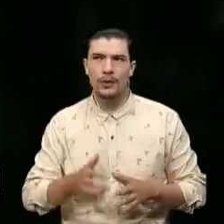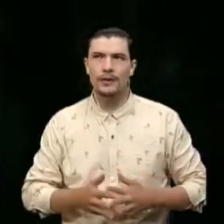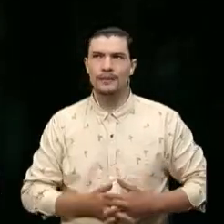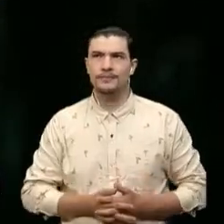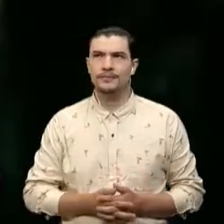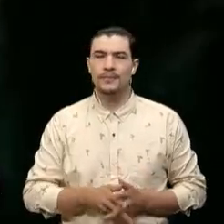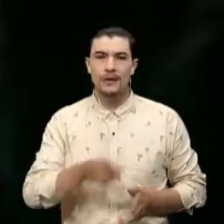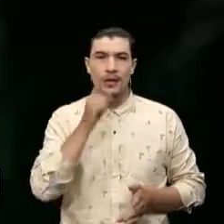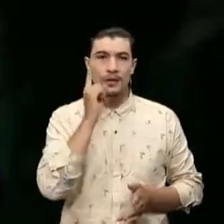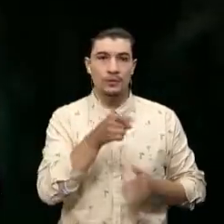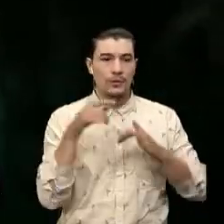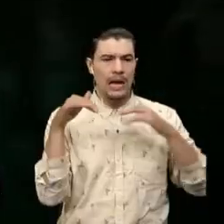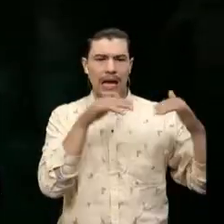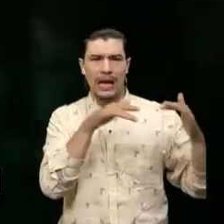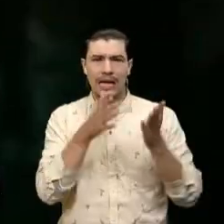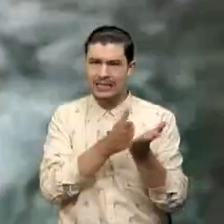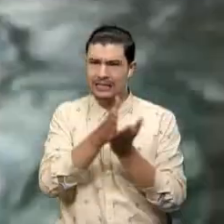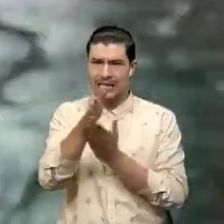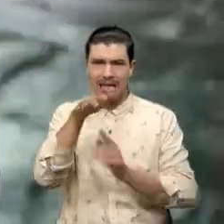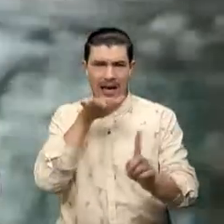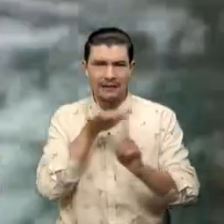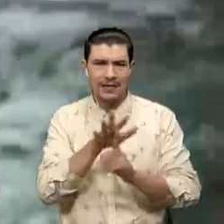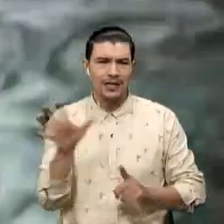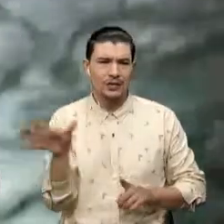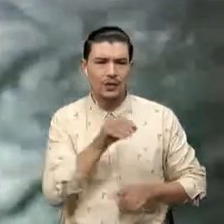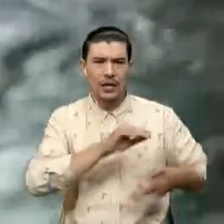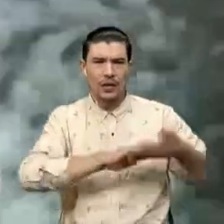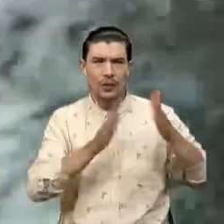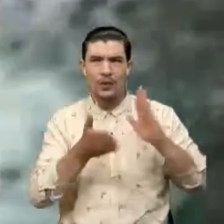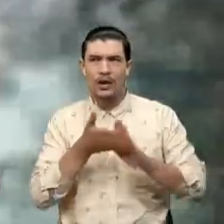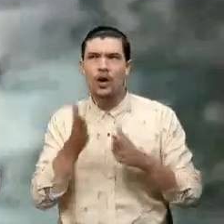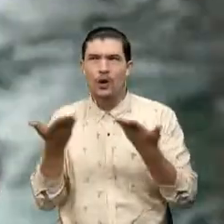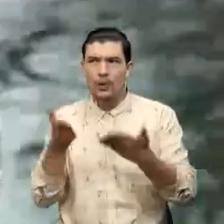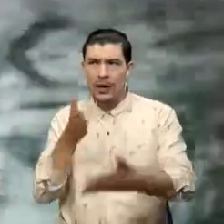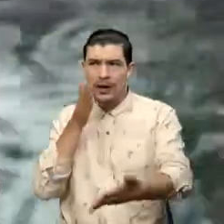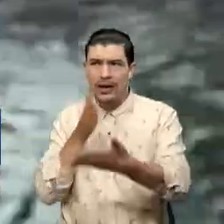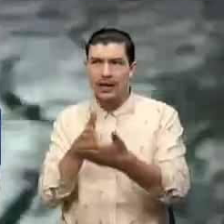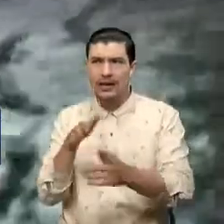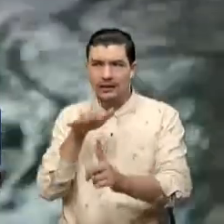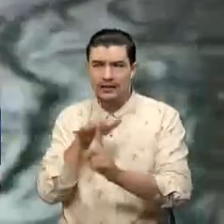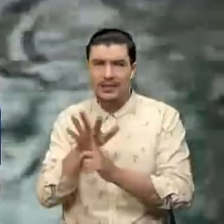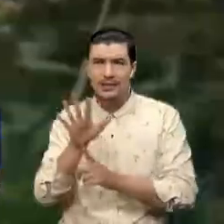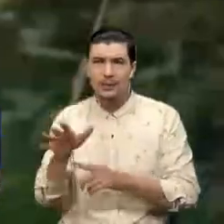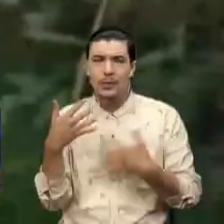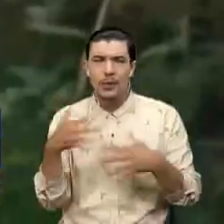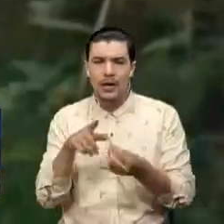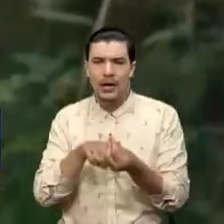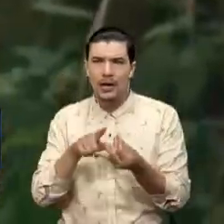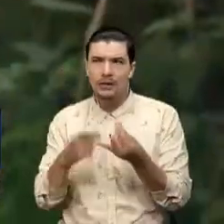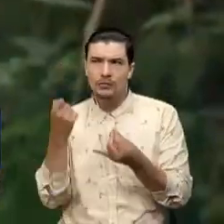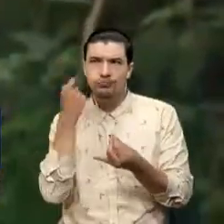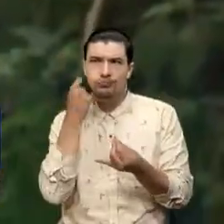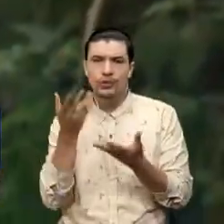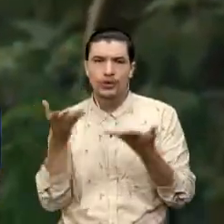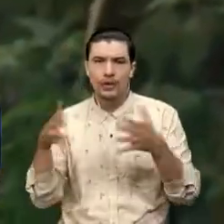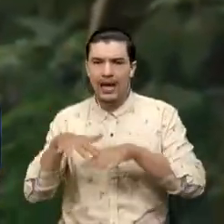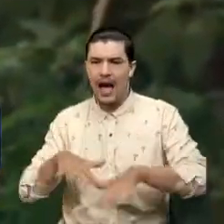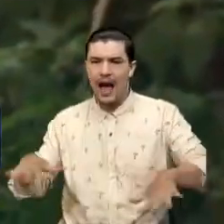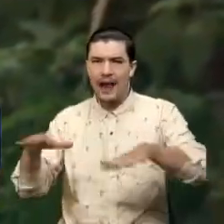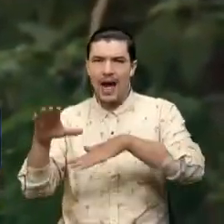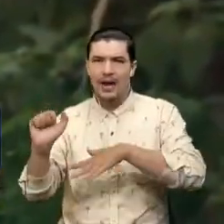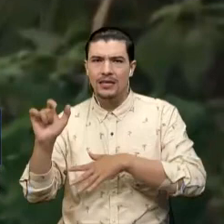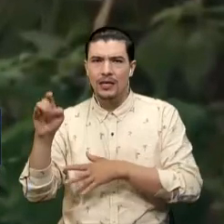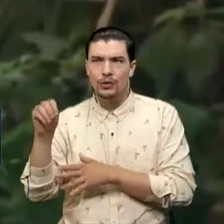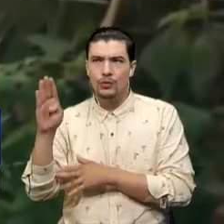el conflicto interno sigue afectando a los medios de comunicación a través de amenazas y constreñimientos el caso más reciente se registró en la zona del catatumbo